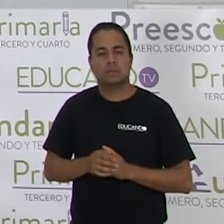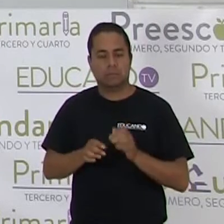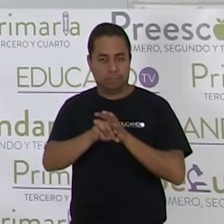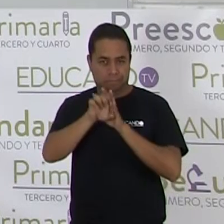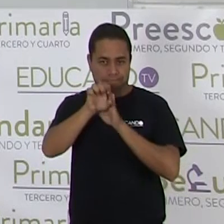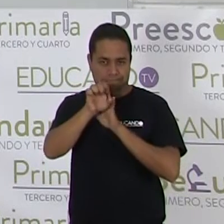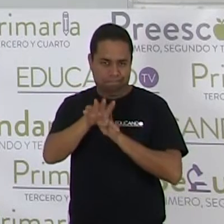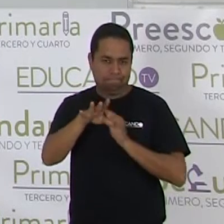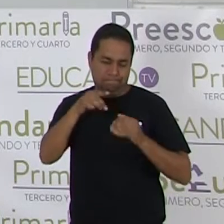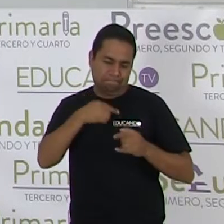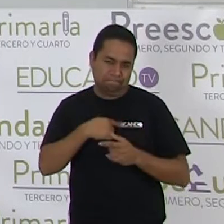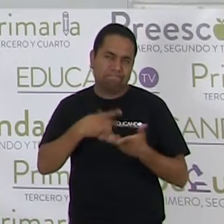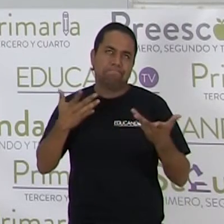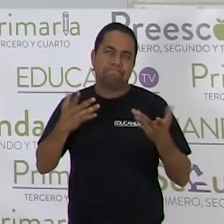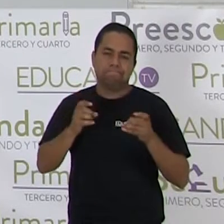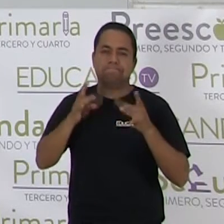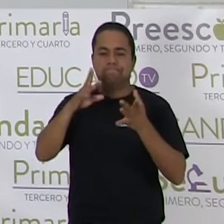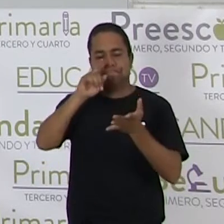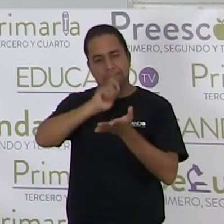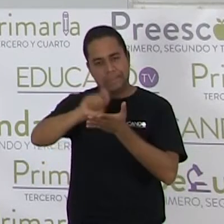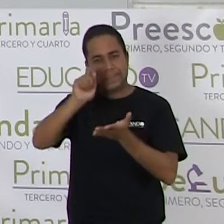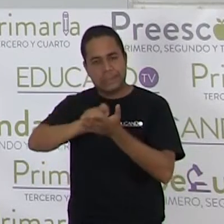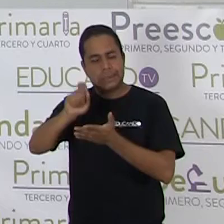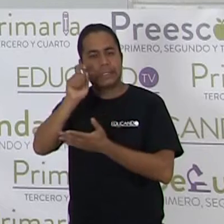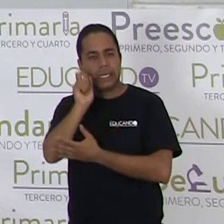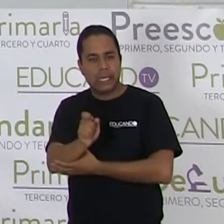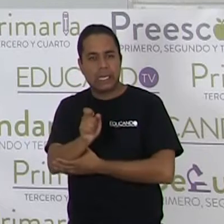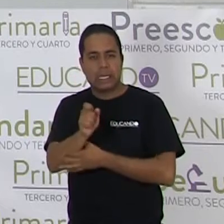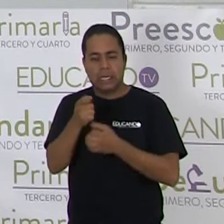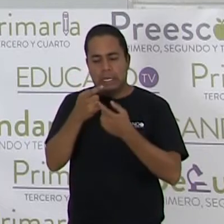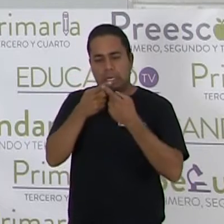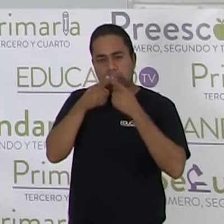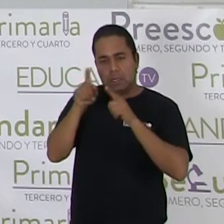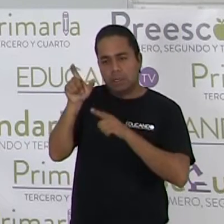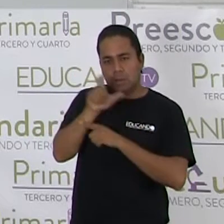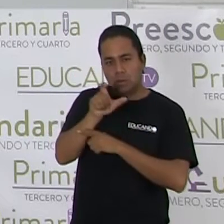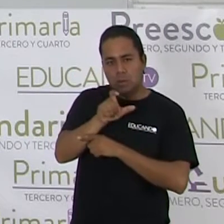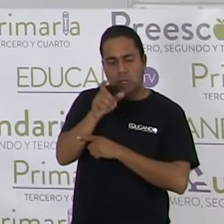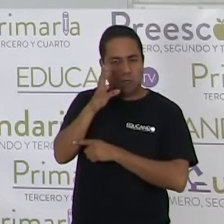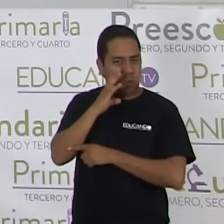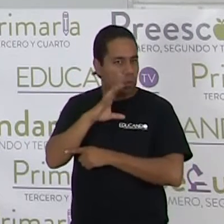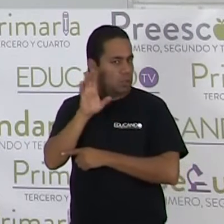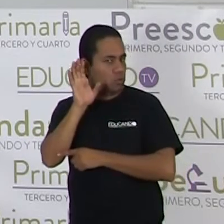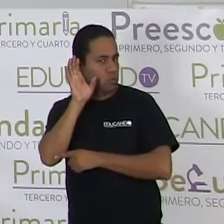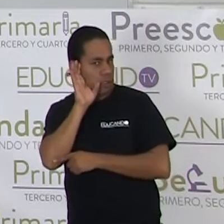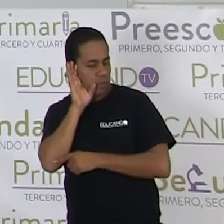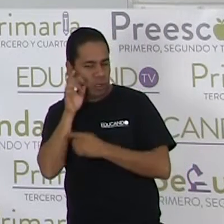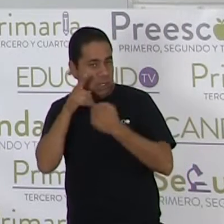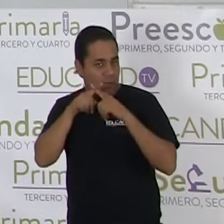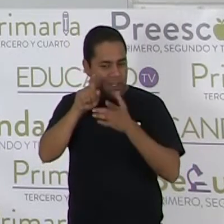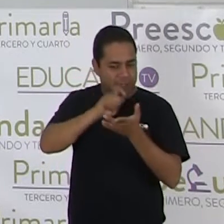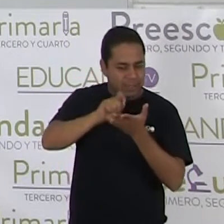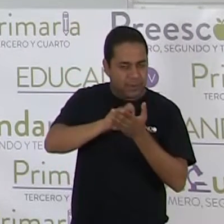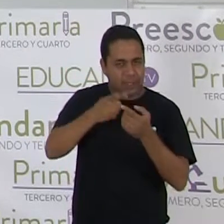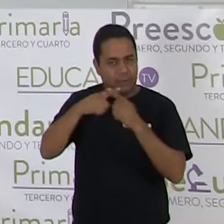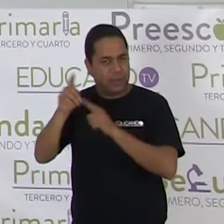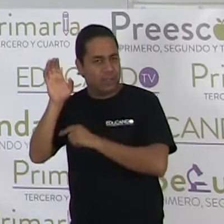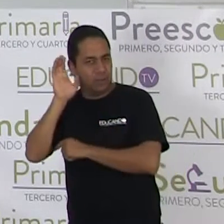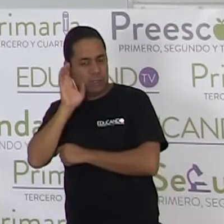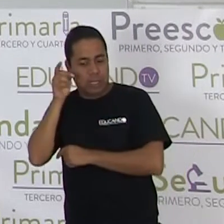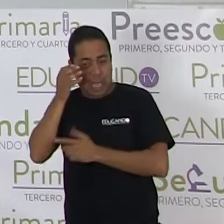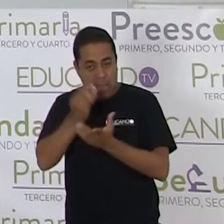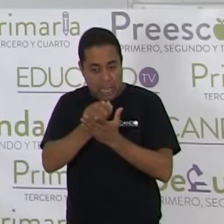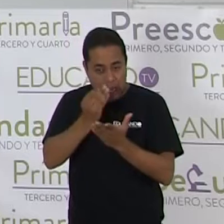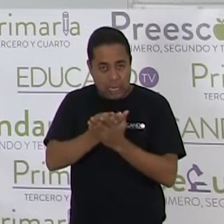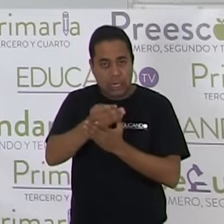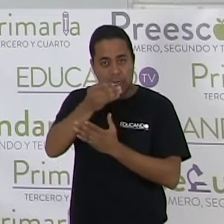nosotros escribimos es muy diferente al momento de escuchar. Y lo que quiero trabajar en esta sesión